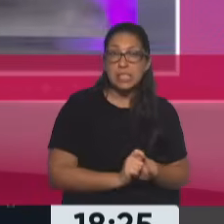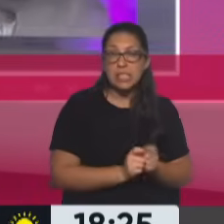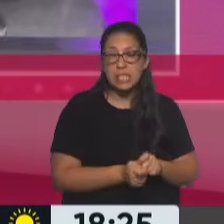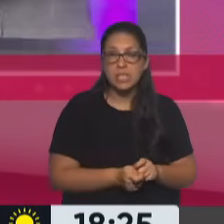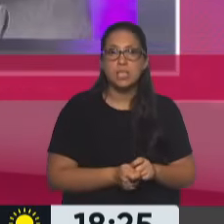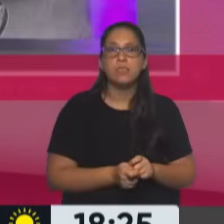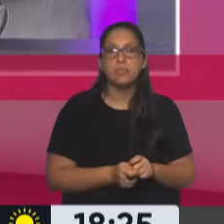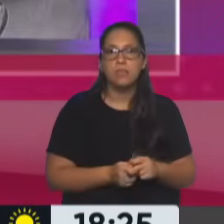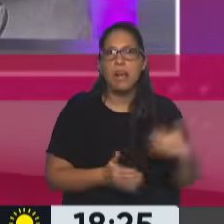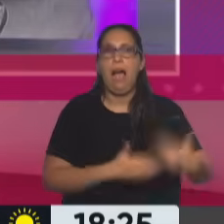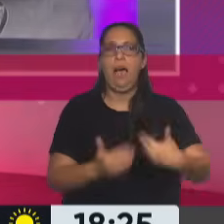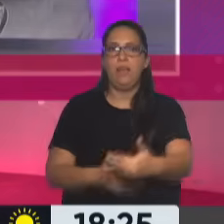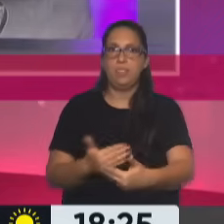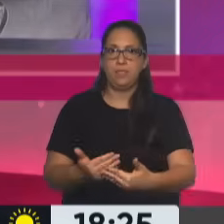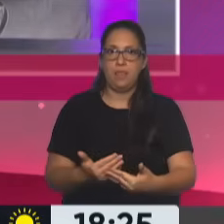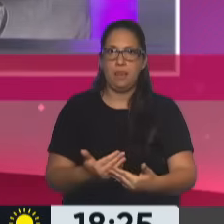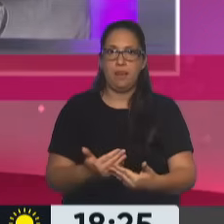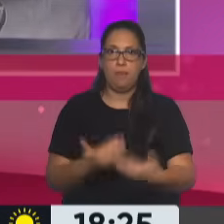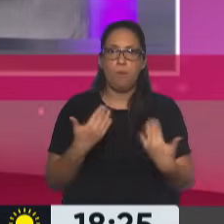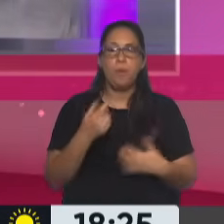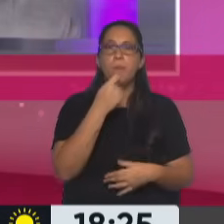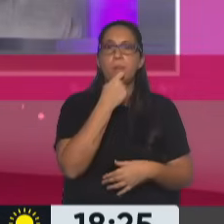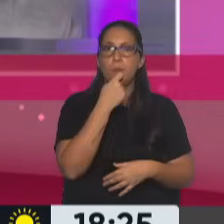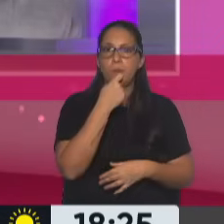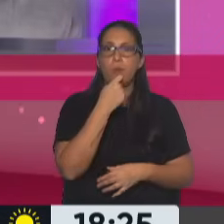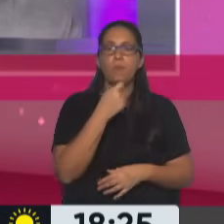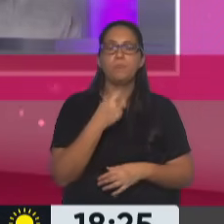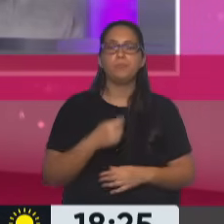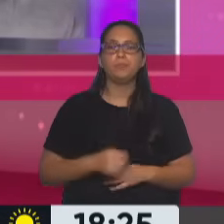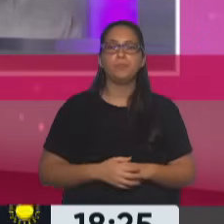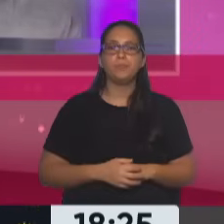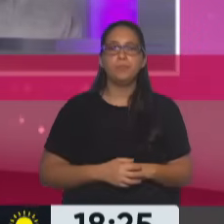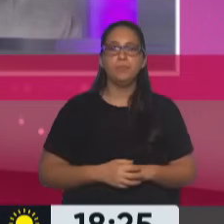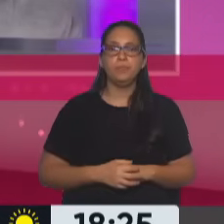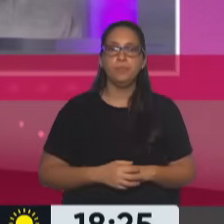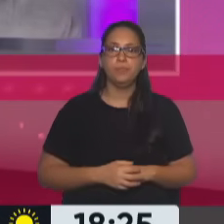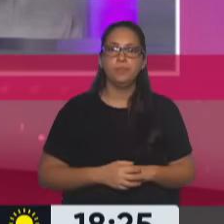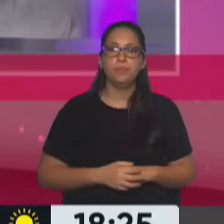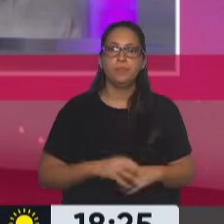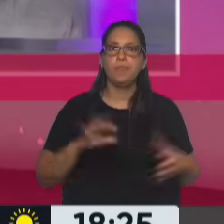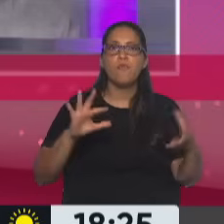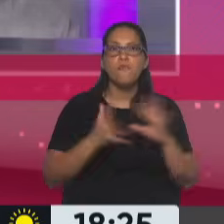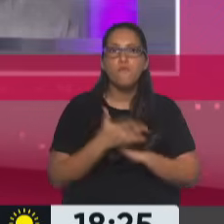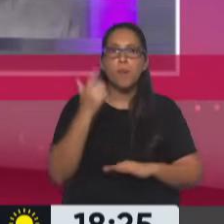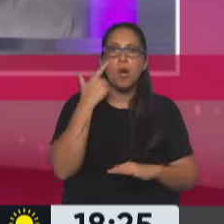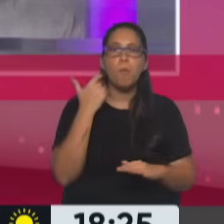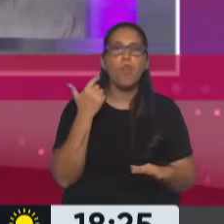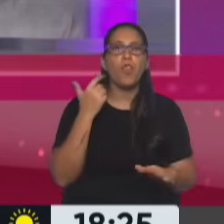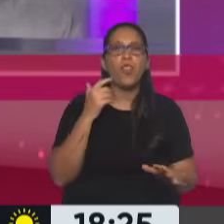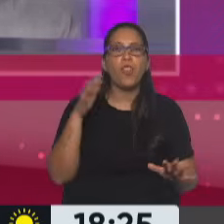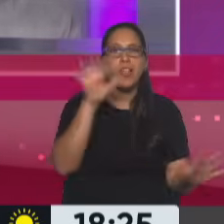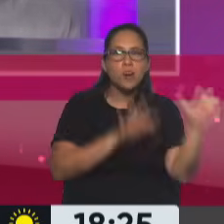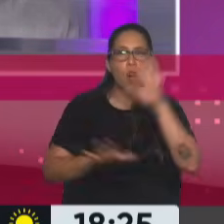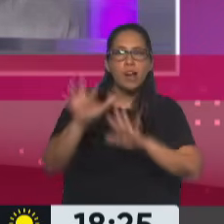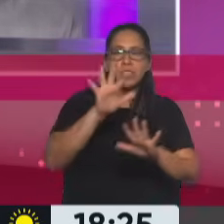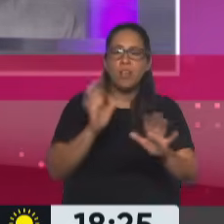lado. Dicho esto, por ejemplo, el BOAR de la Paz pareciera ser una especie de mirada de construcción de orden alternativo por parte de